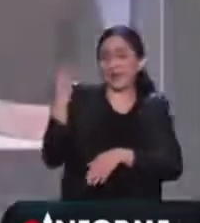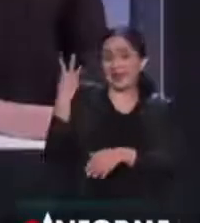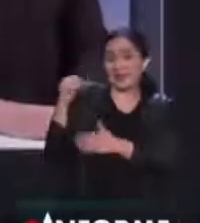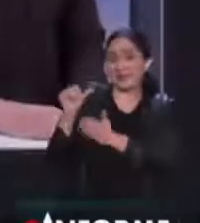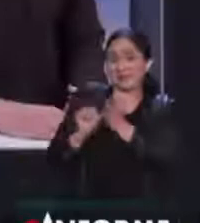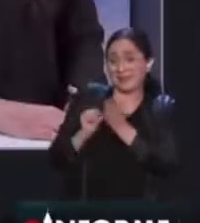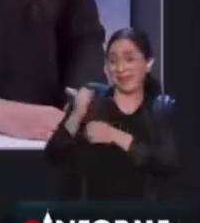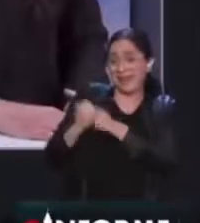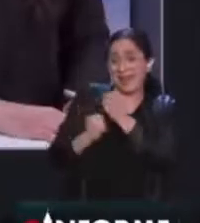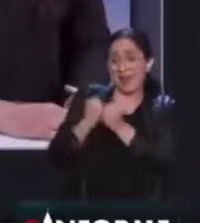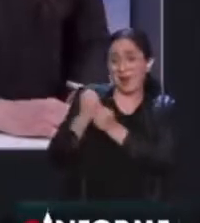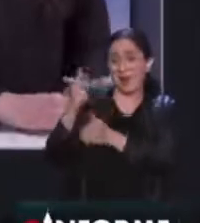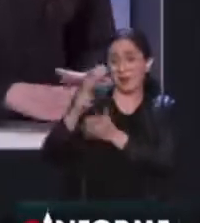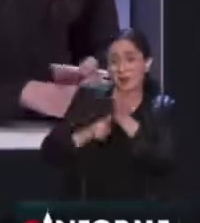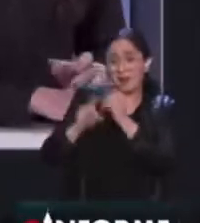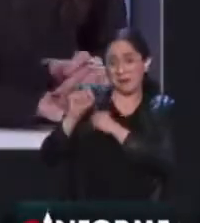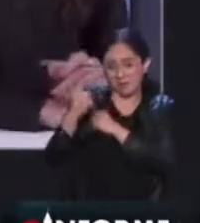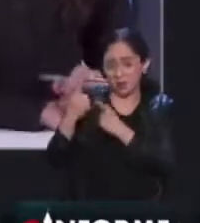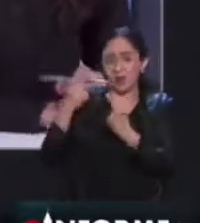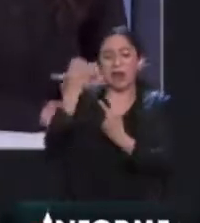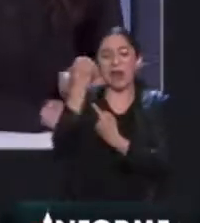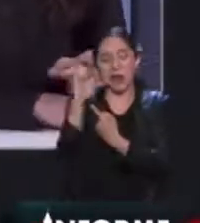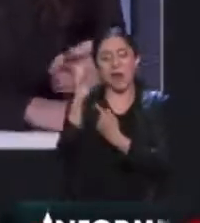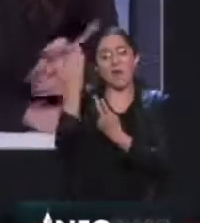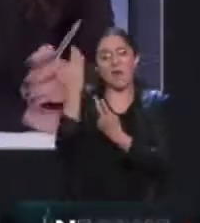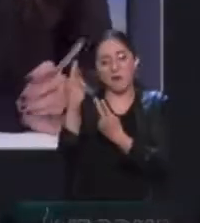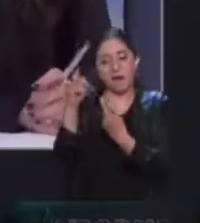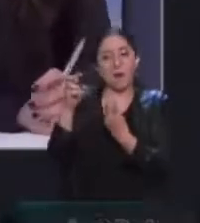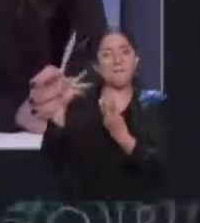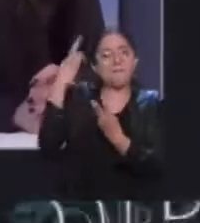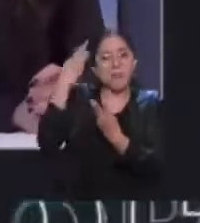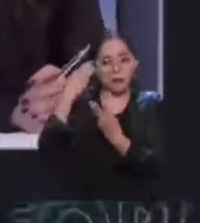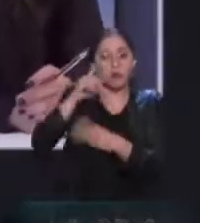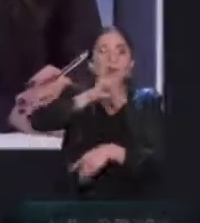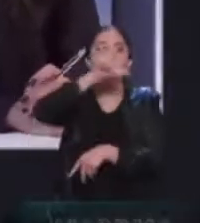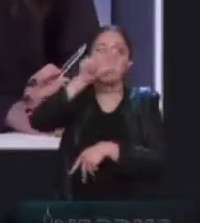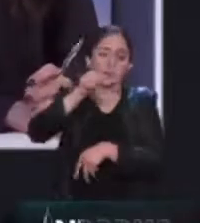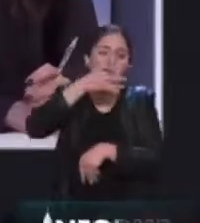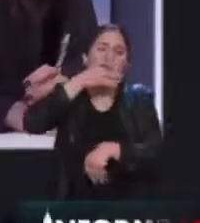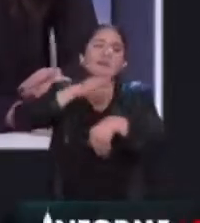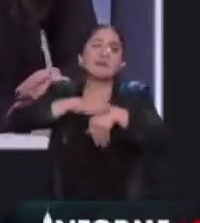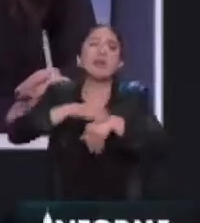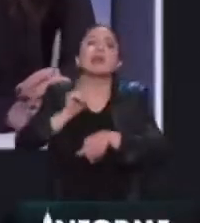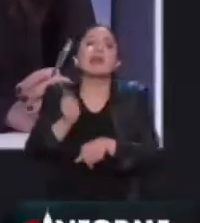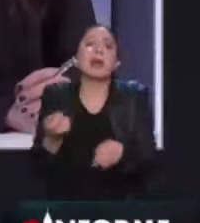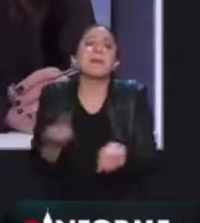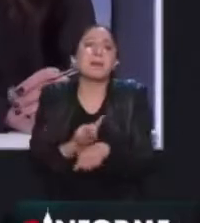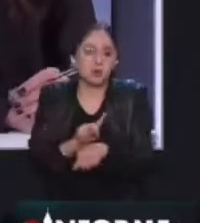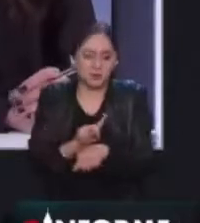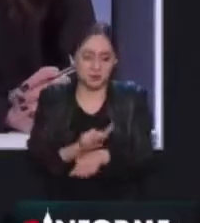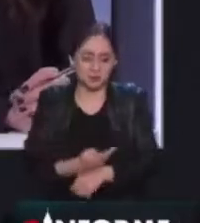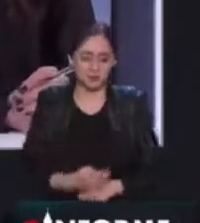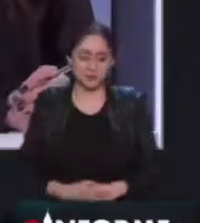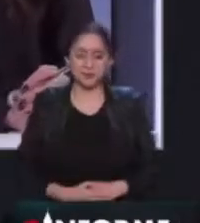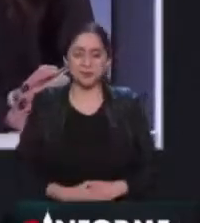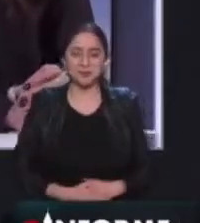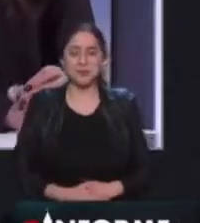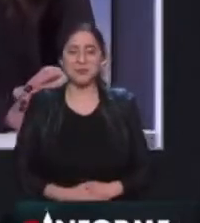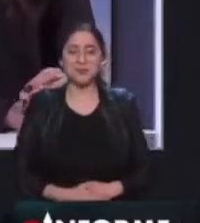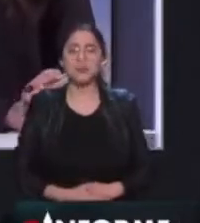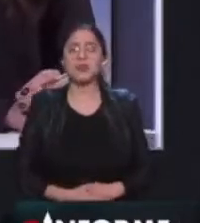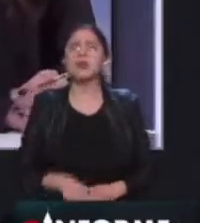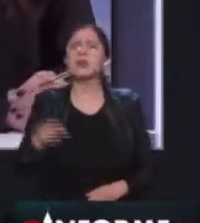Edgar, háblanos un poco sobre la metodología de este estudio, porque mucho se ha dicho por varias partes que la Secretaría de